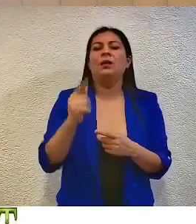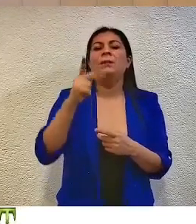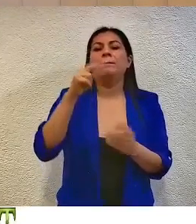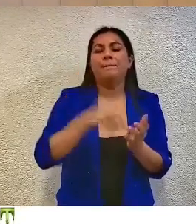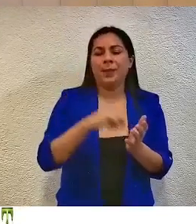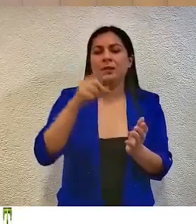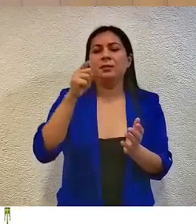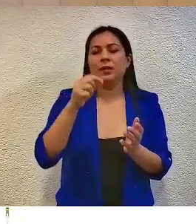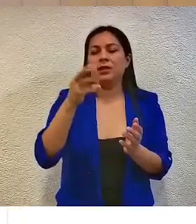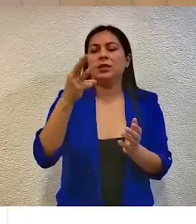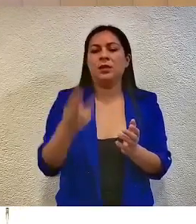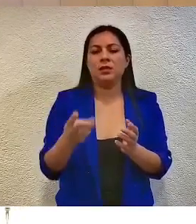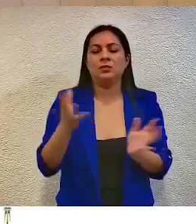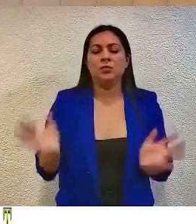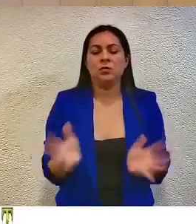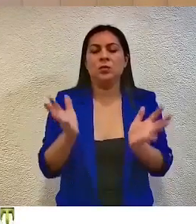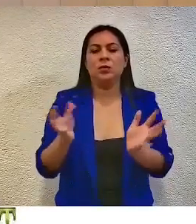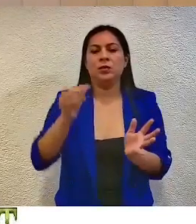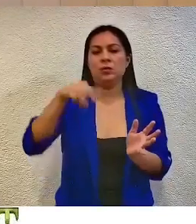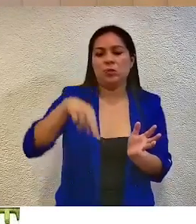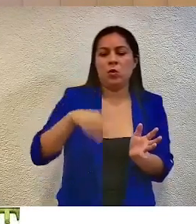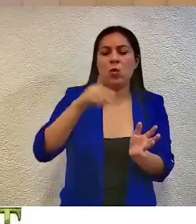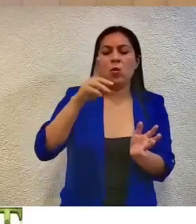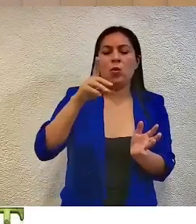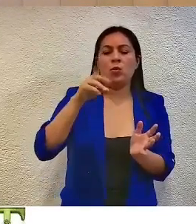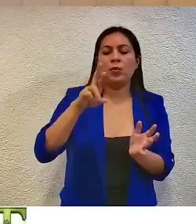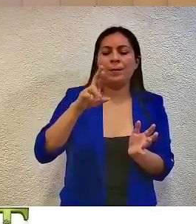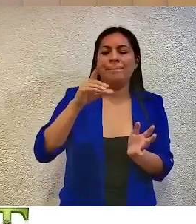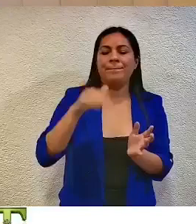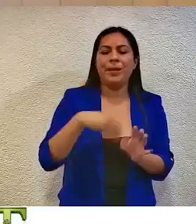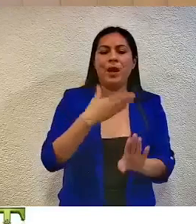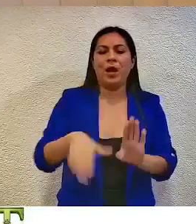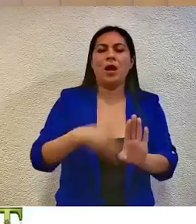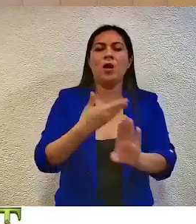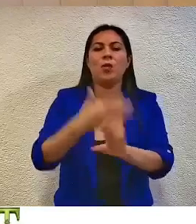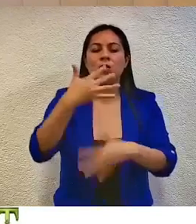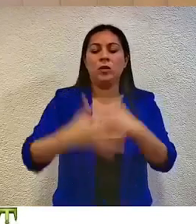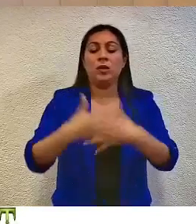TE/RAP/20 promovido por Norma Otilia Hernández Martínez en contra del acuerdo